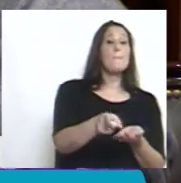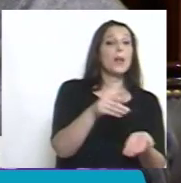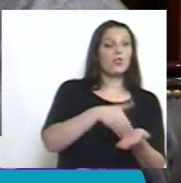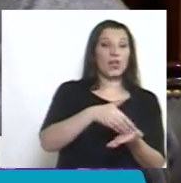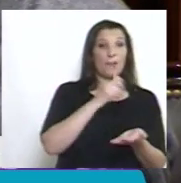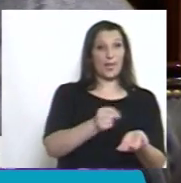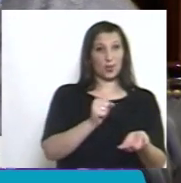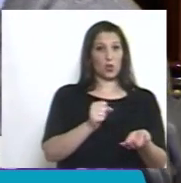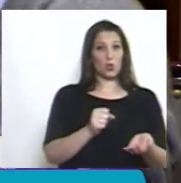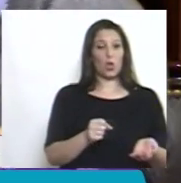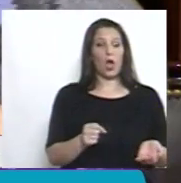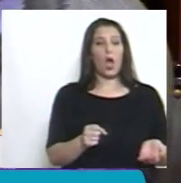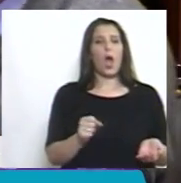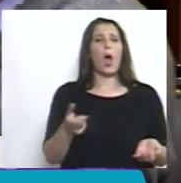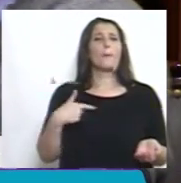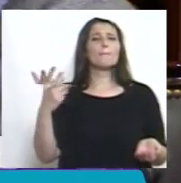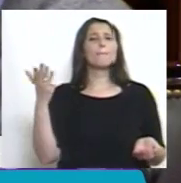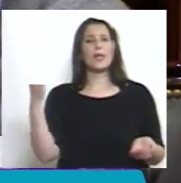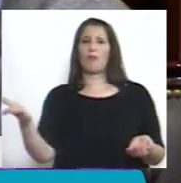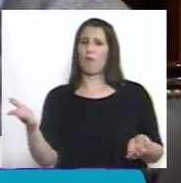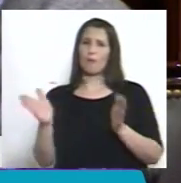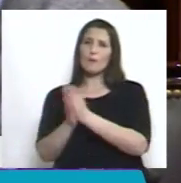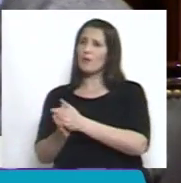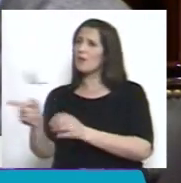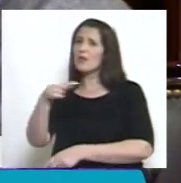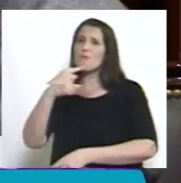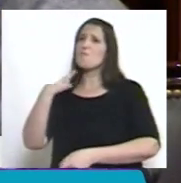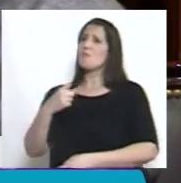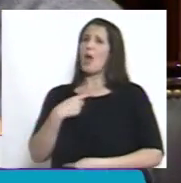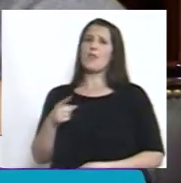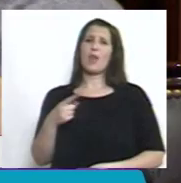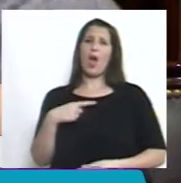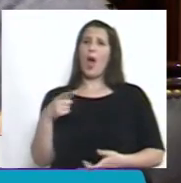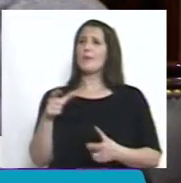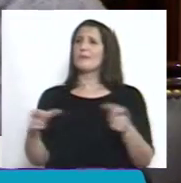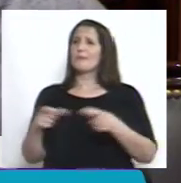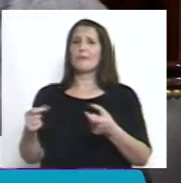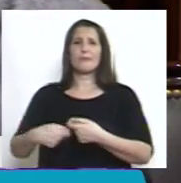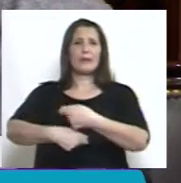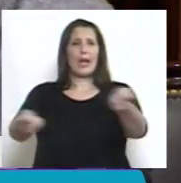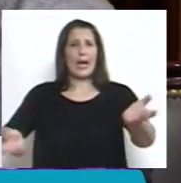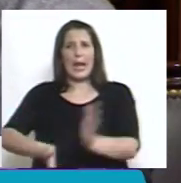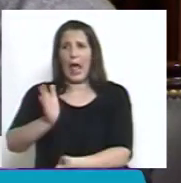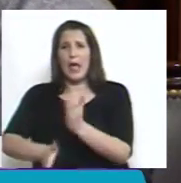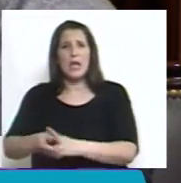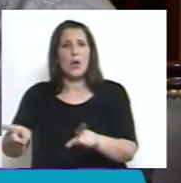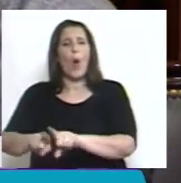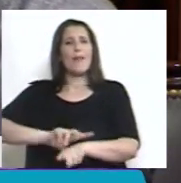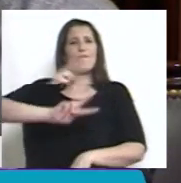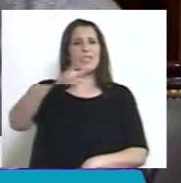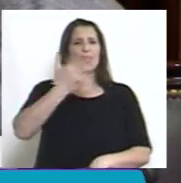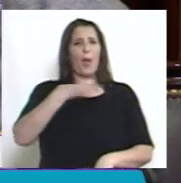emisión monetaria. Y les pido por favor que no me digan que la emisión monetaria es gratis, como dijo el viceministro de Economía en la